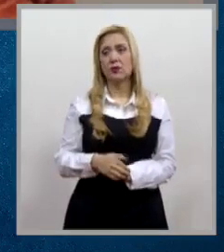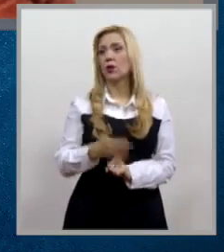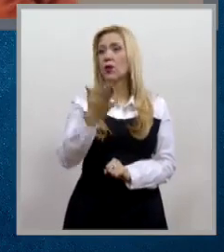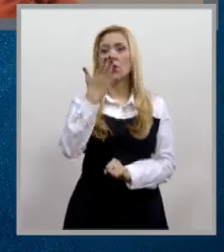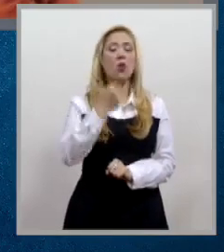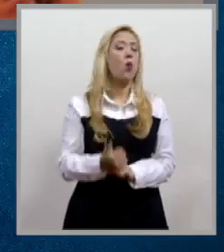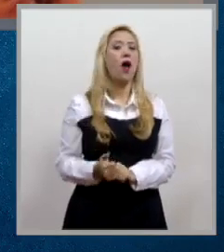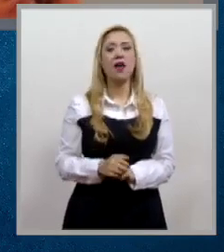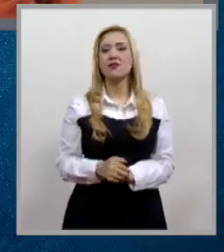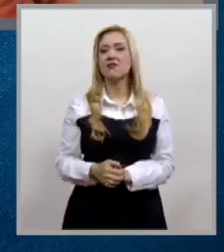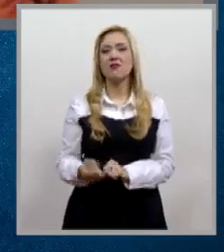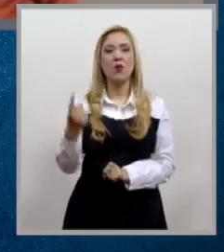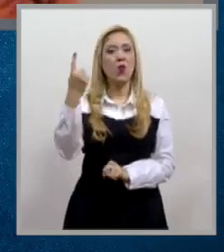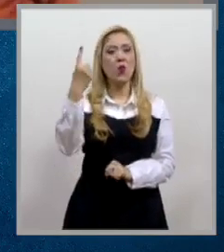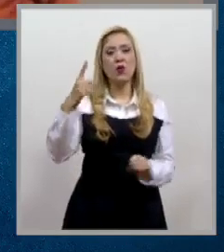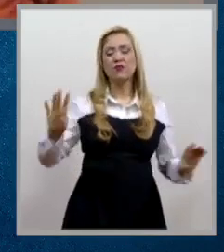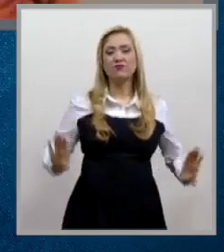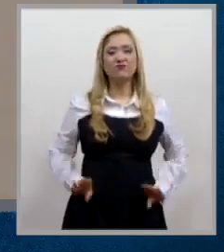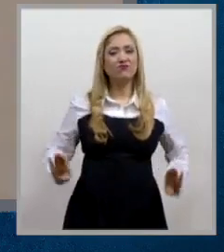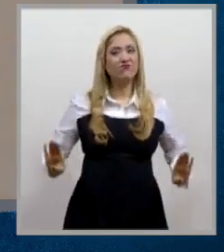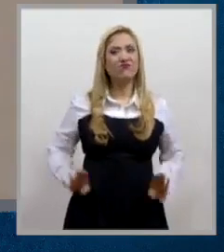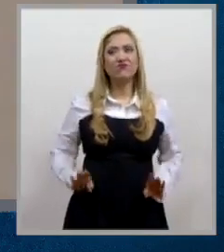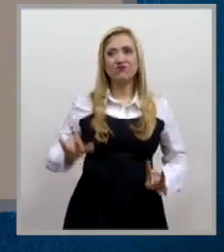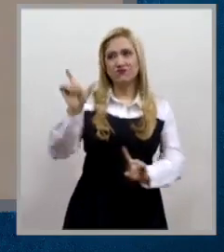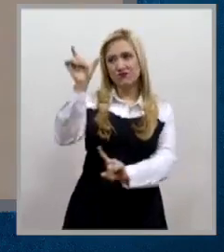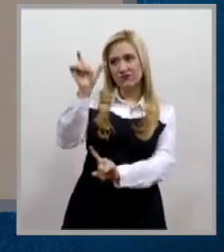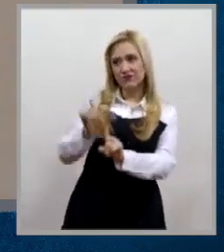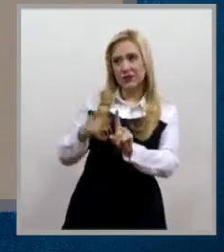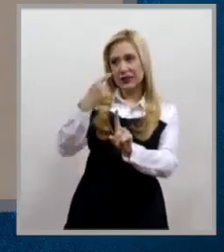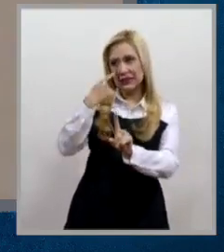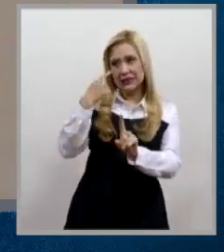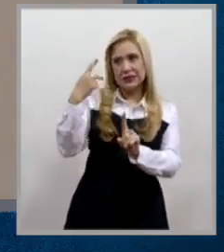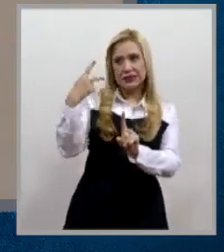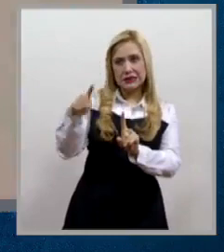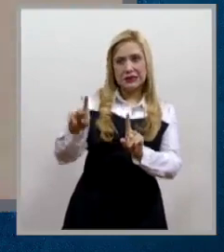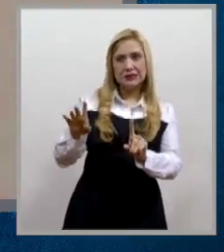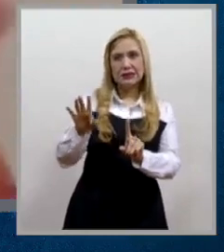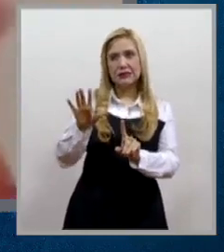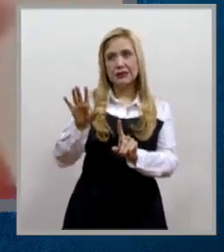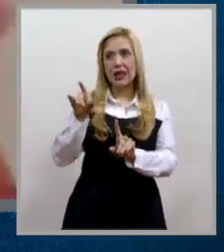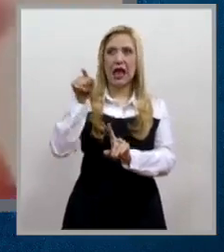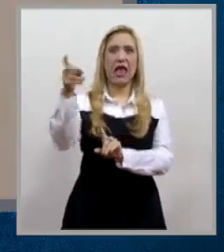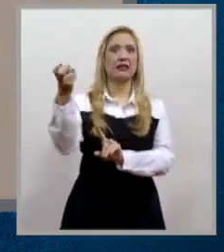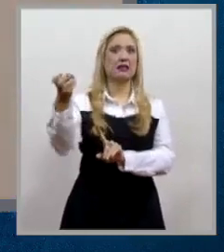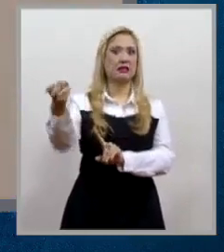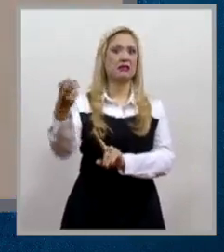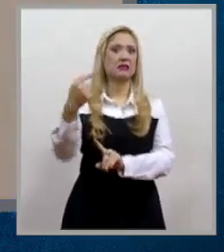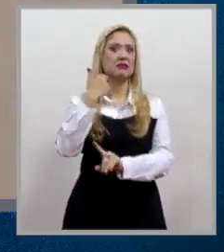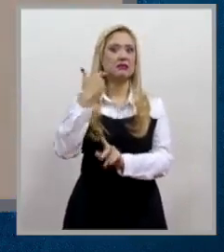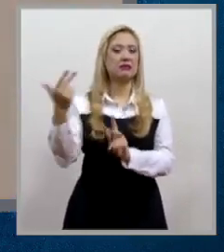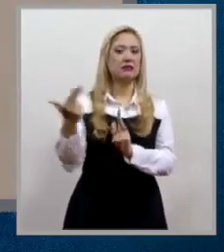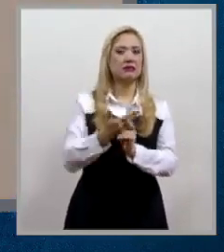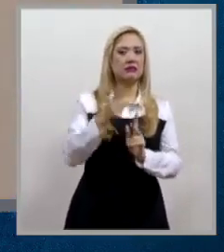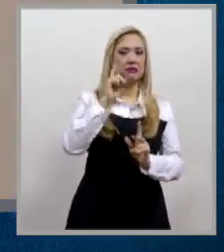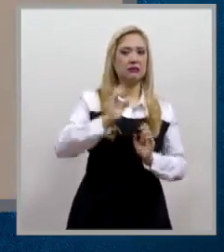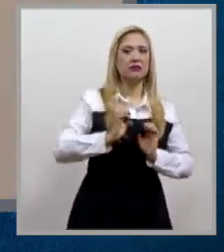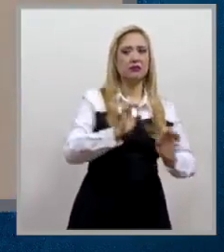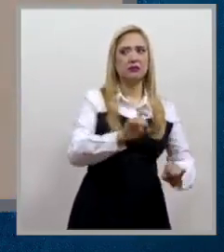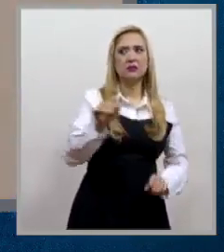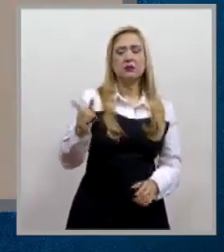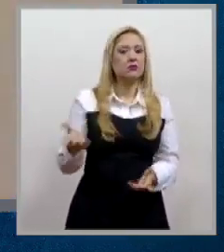existe un perfil y no existe un patrón. También desde el punto de vista geográfico estamos acostumbrados